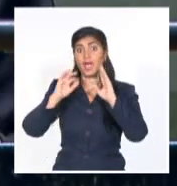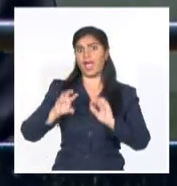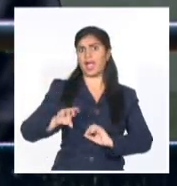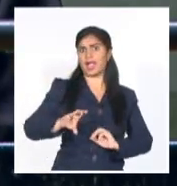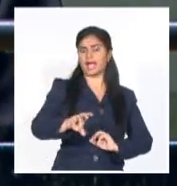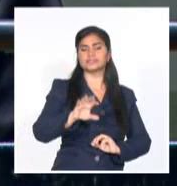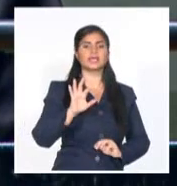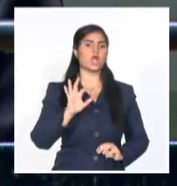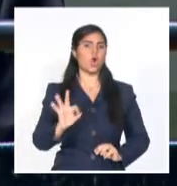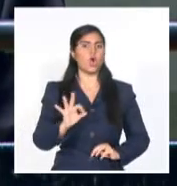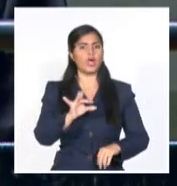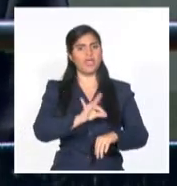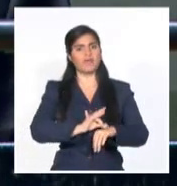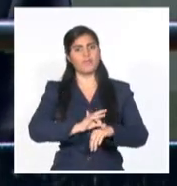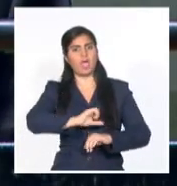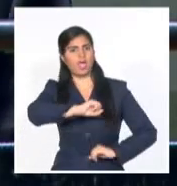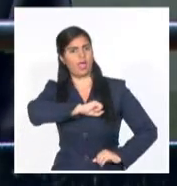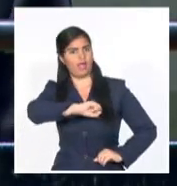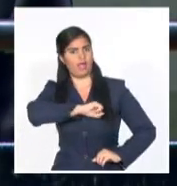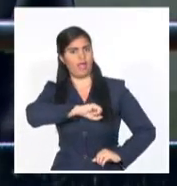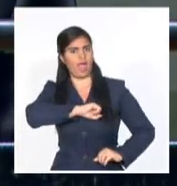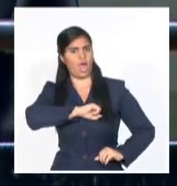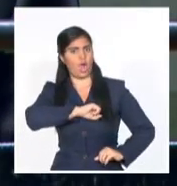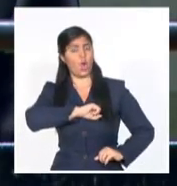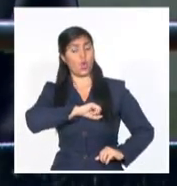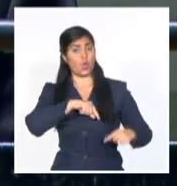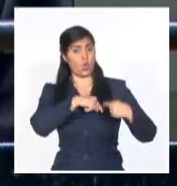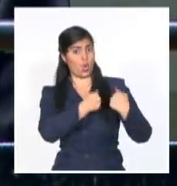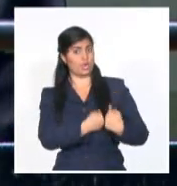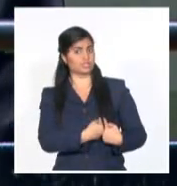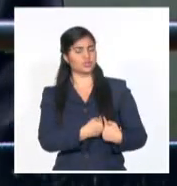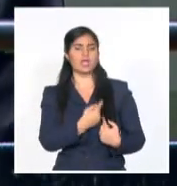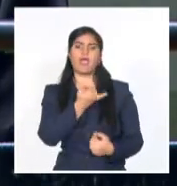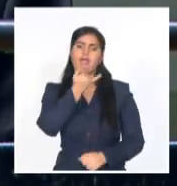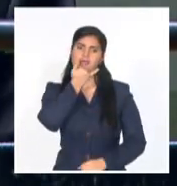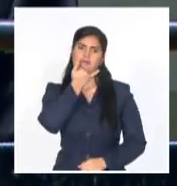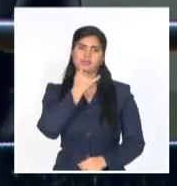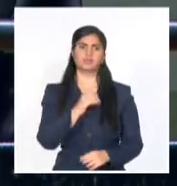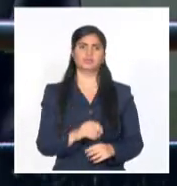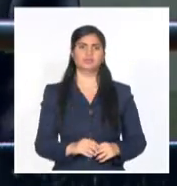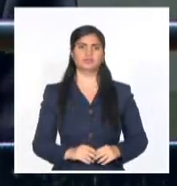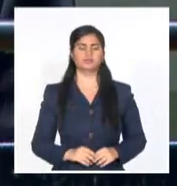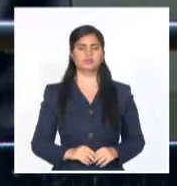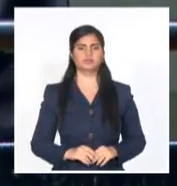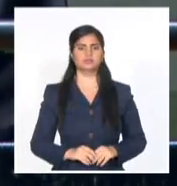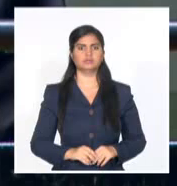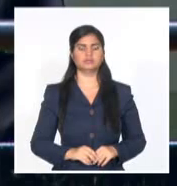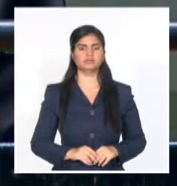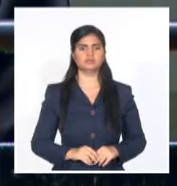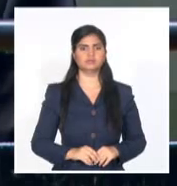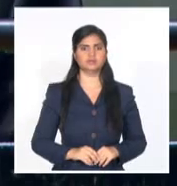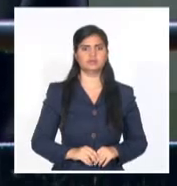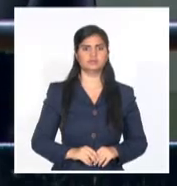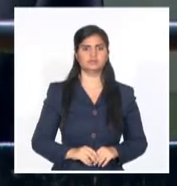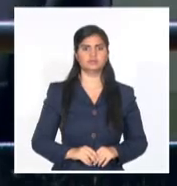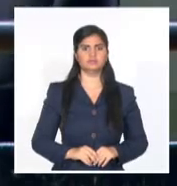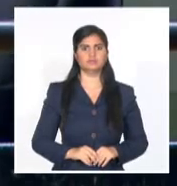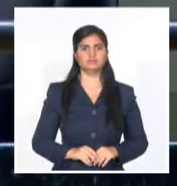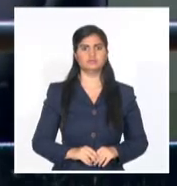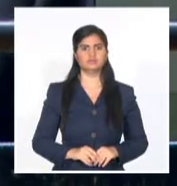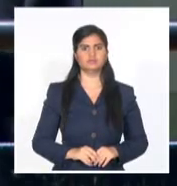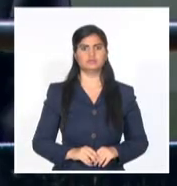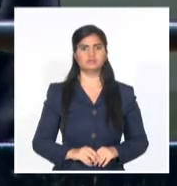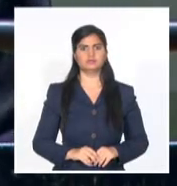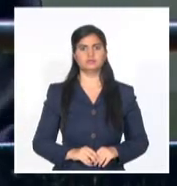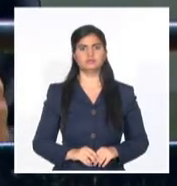personas enfrentan dificultades cotidianas para adquirir a tiempo la insulina,